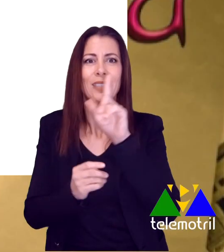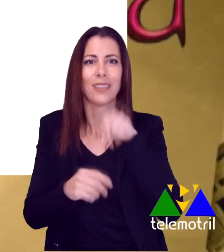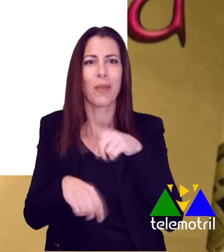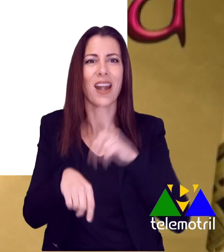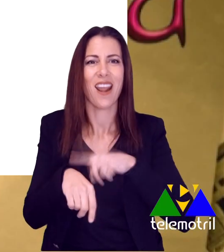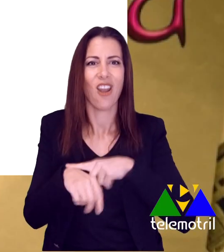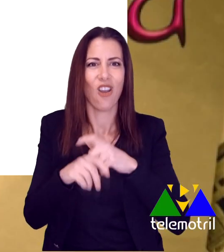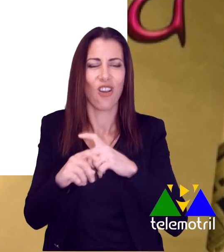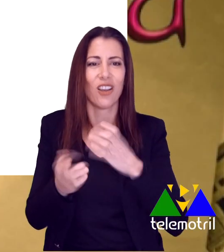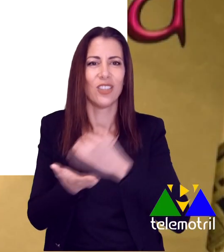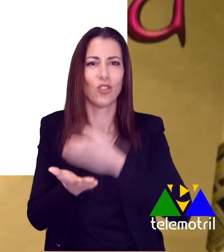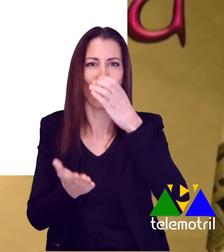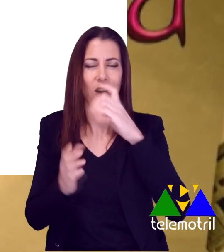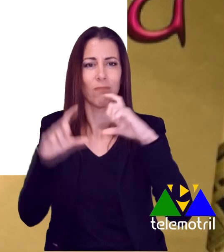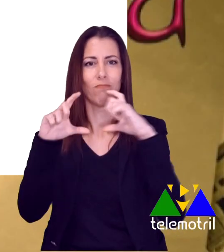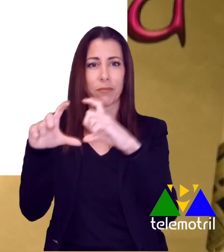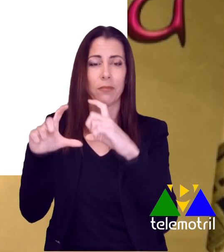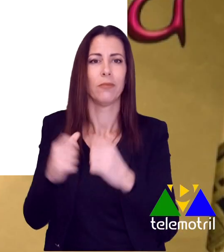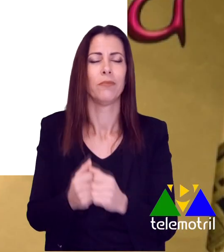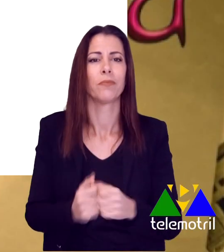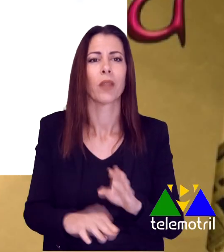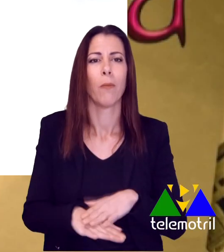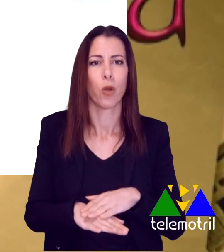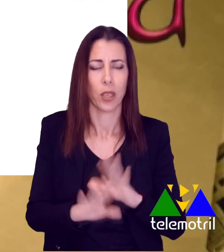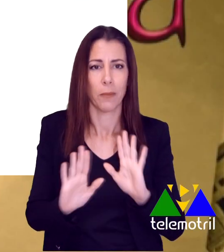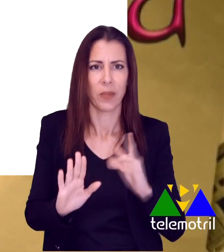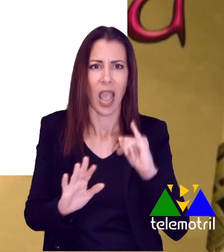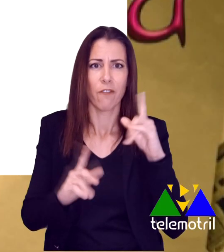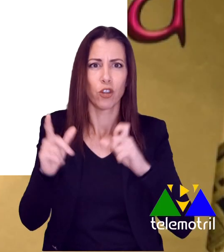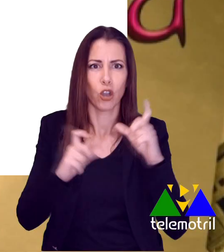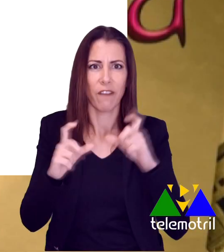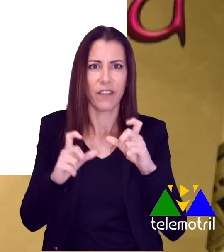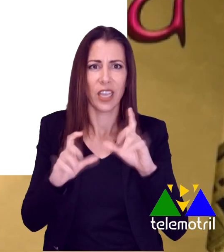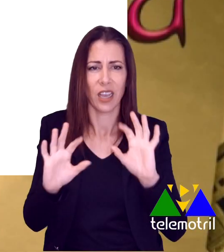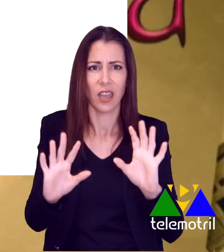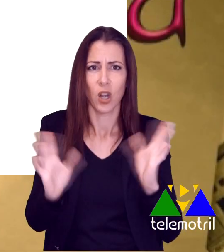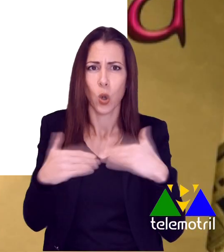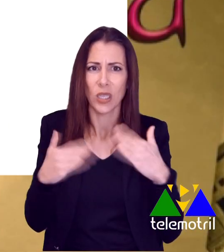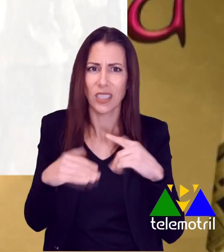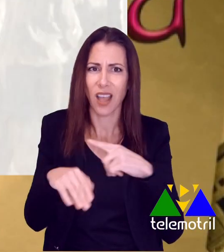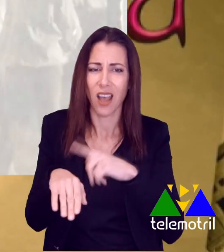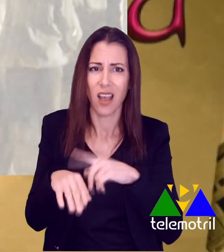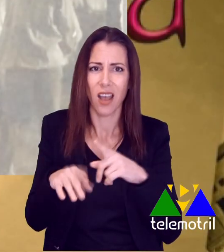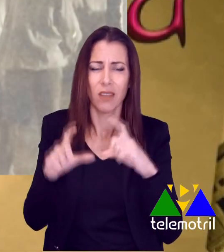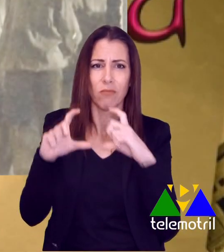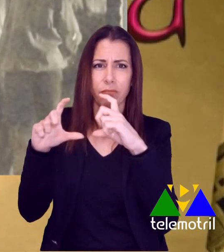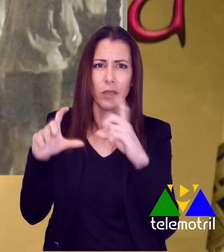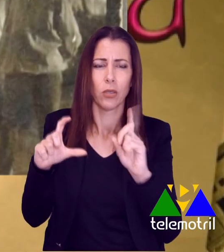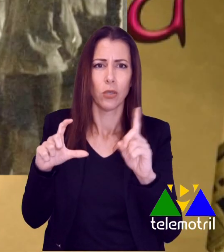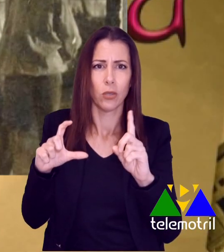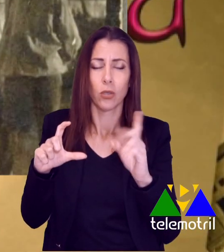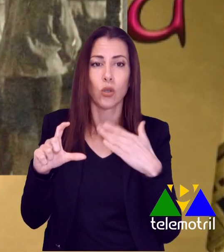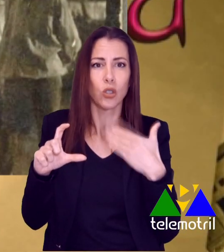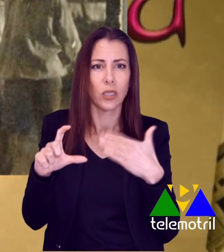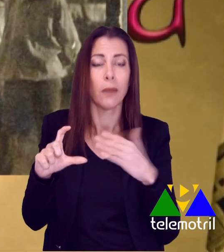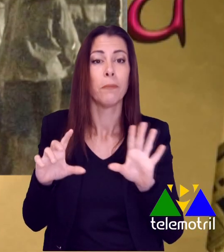torre de arriba. Claro. Porque, bueno, de hecho tenemos fotografías donde no está eso se hace en los finales de los